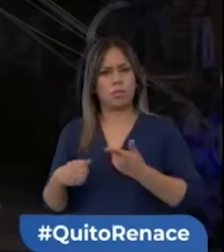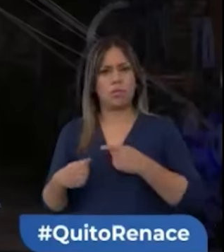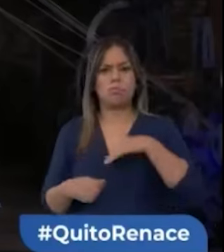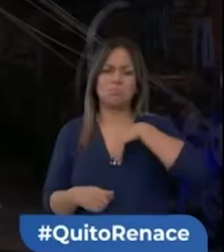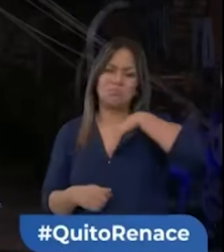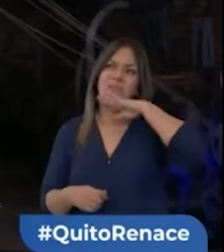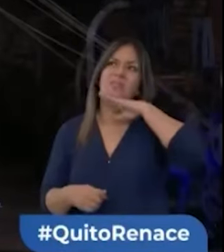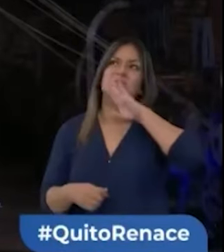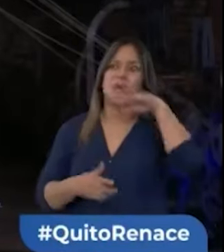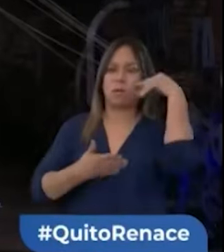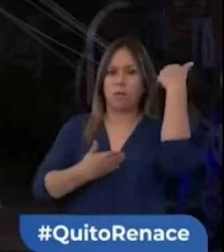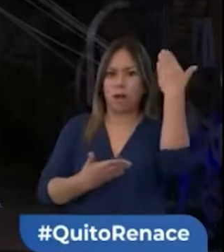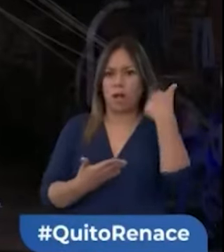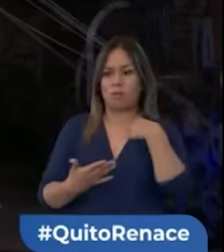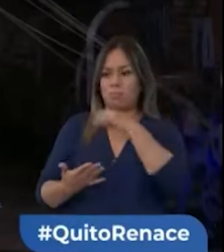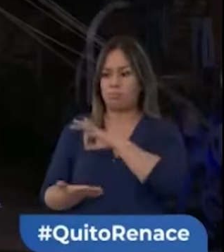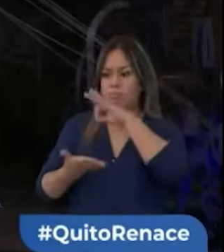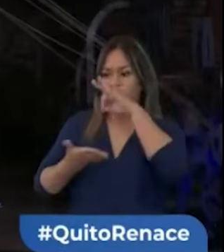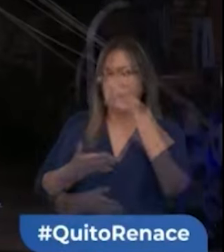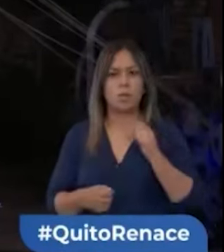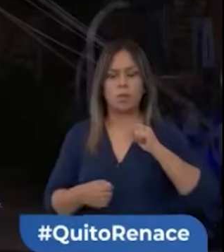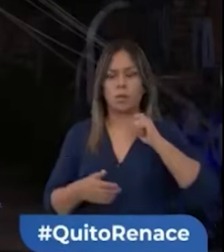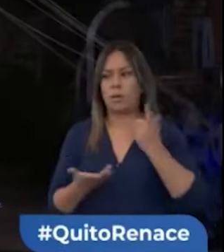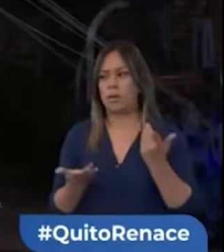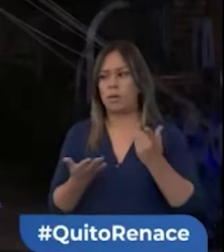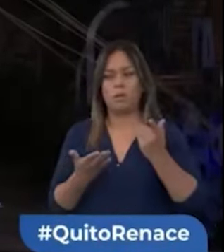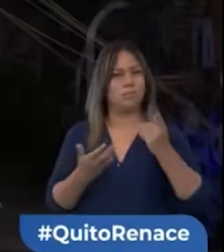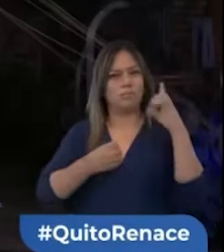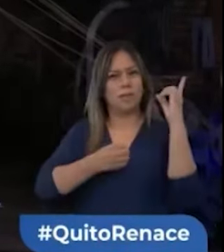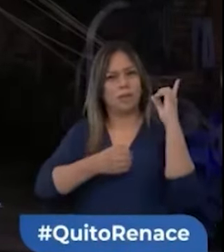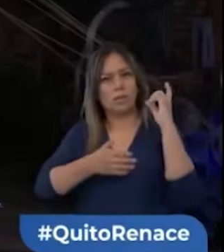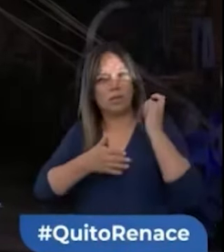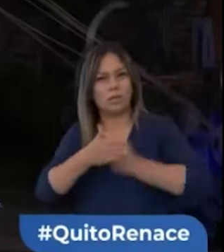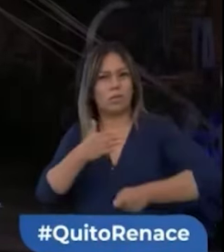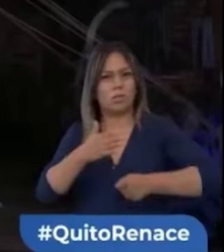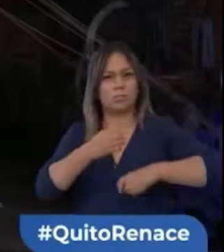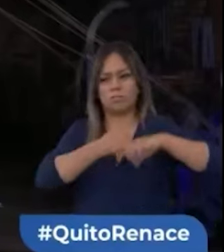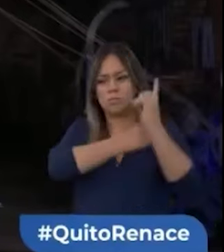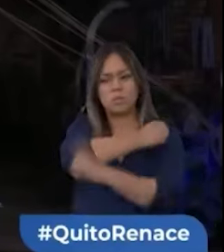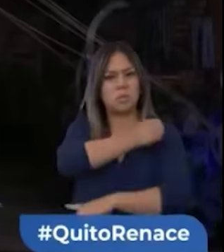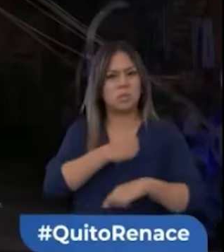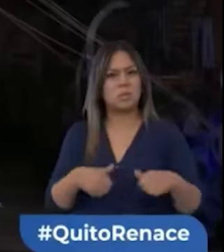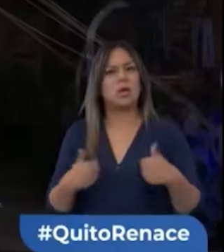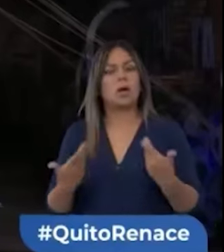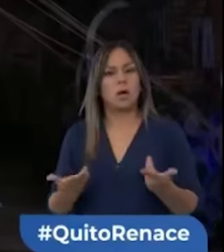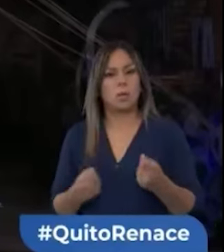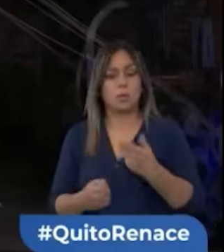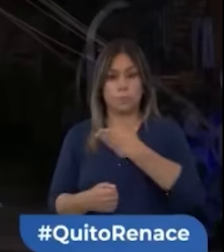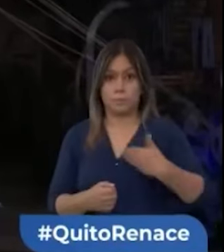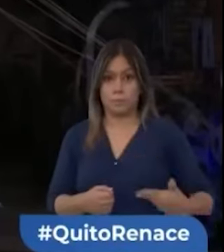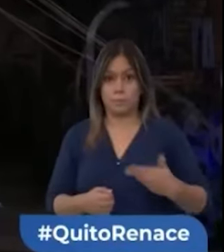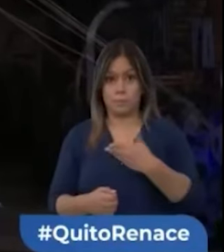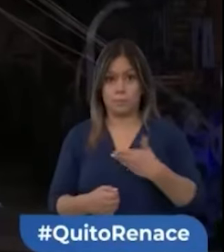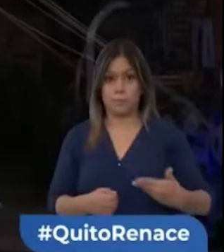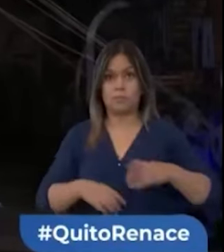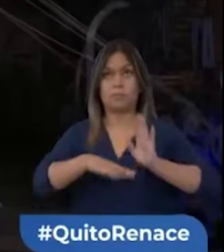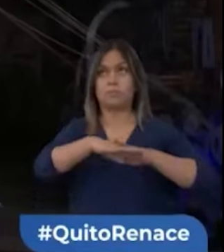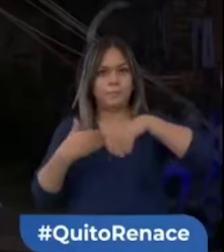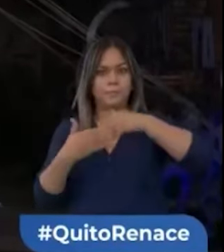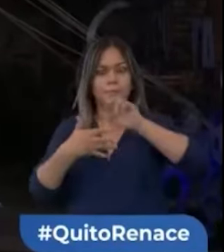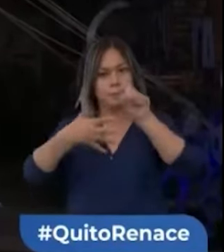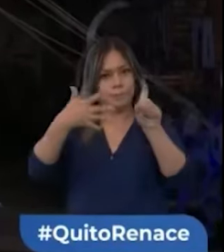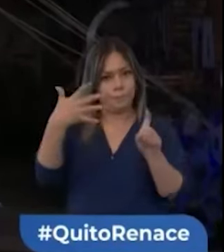porque dicen que no les represento a unos pocos. Claro. Mañana pasado, el presidente de la República está convocando a una consulta